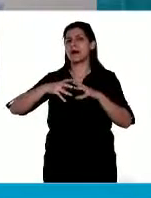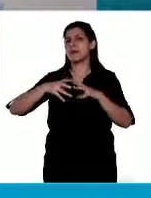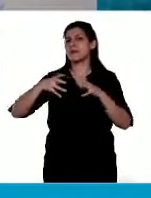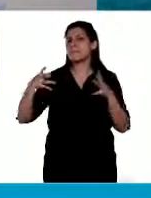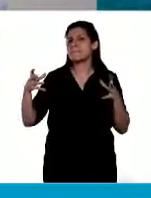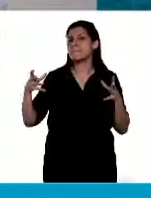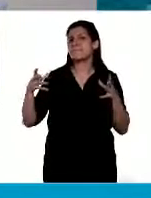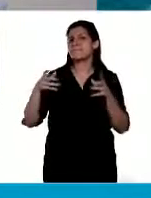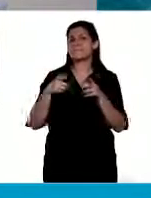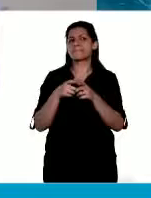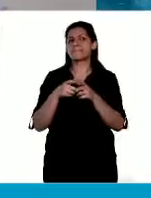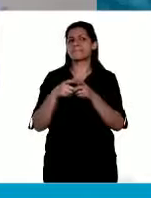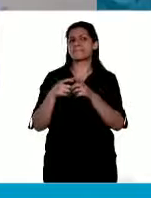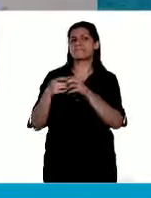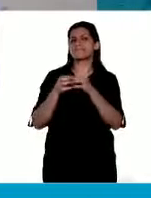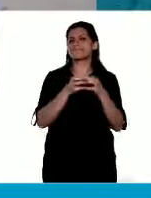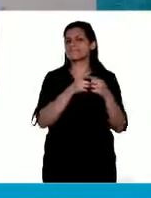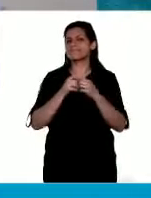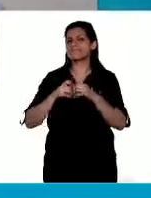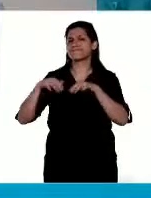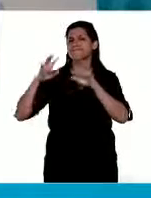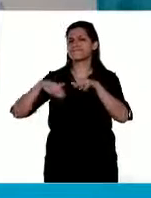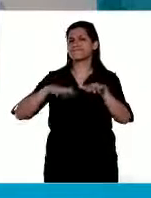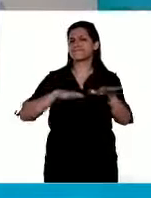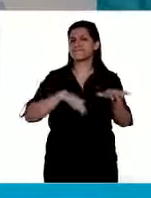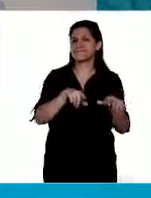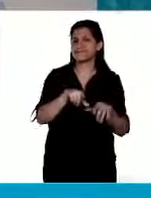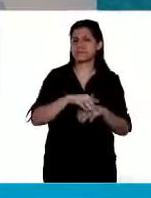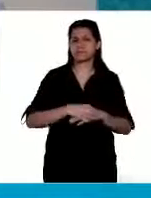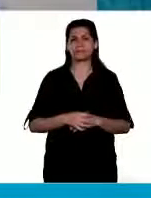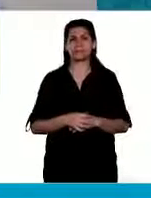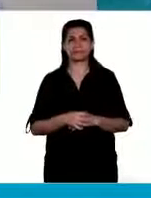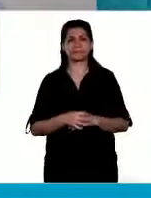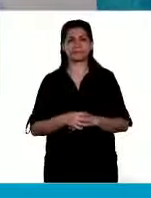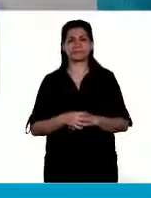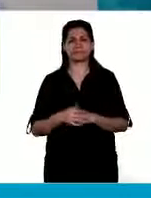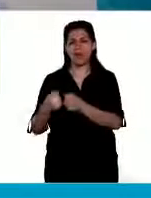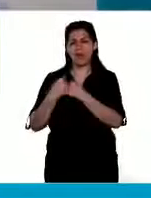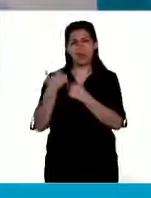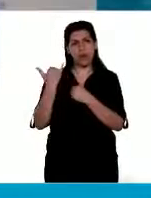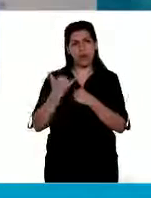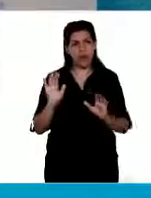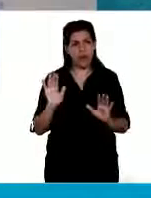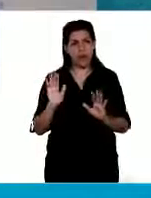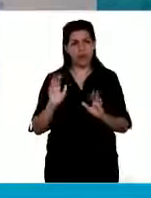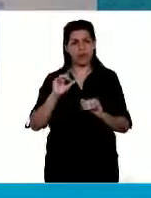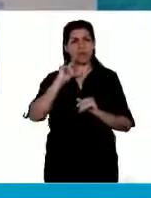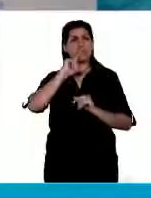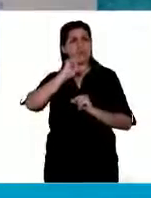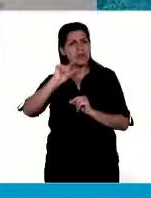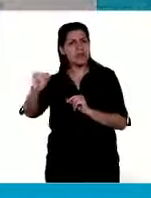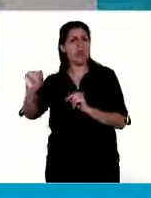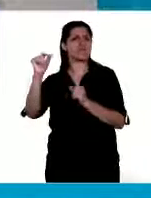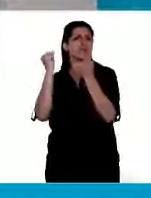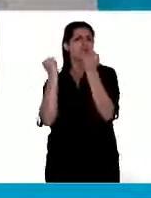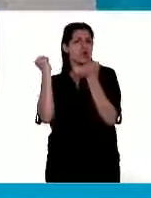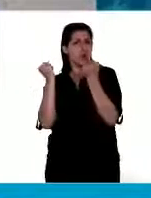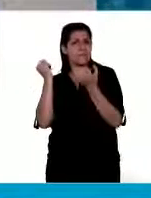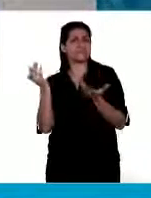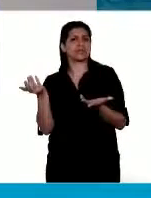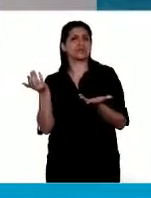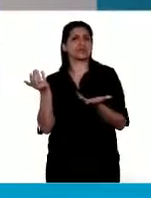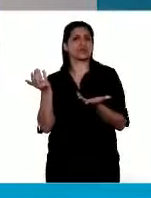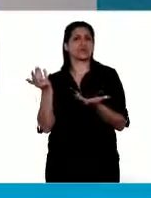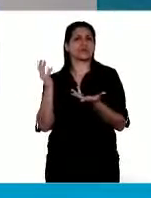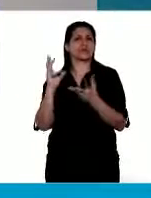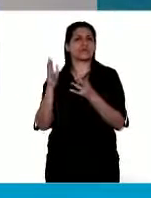que adquirió esa manifestación. Coincidimos que fue un reclamo meramente económico, con formas novedosas para